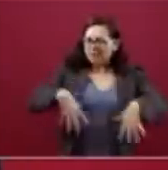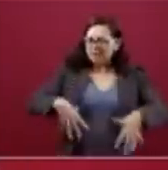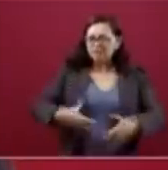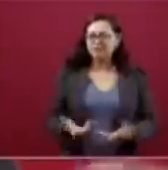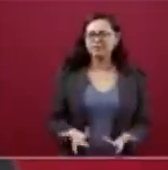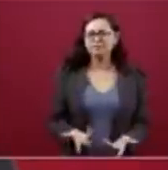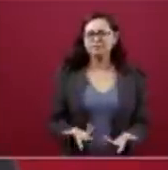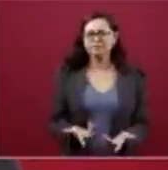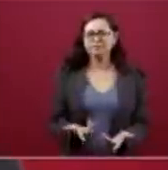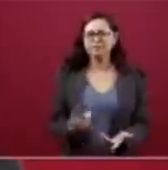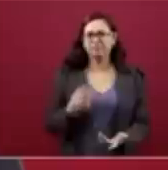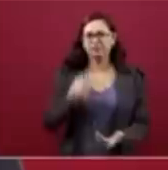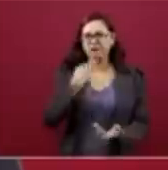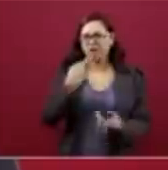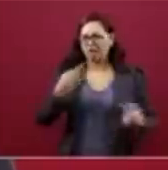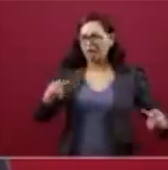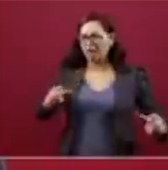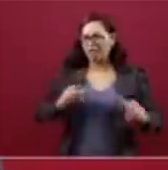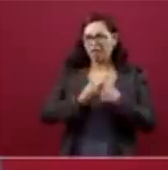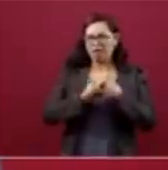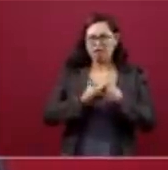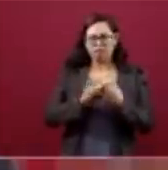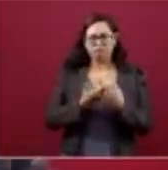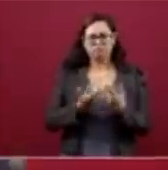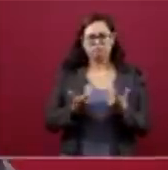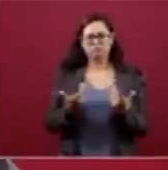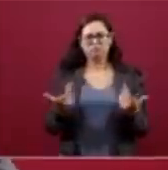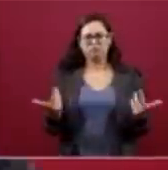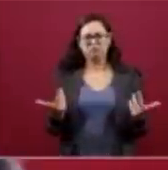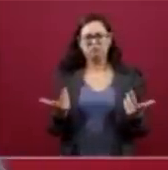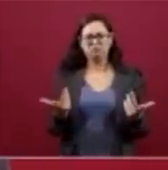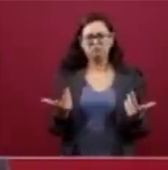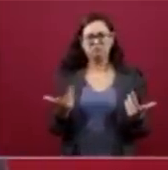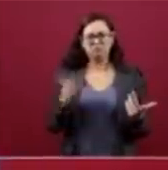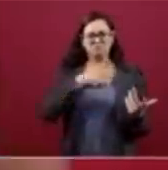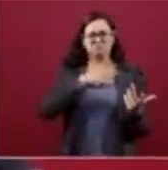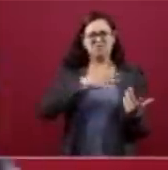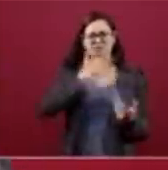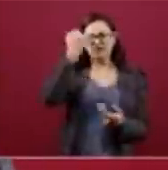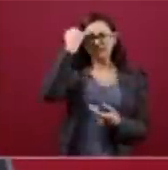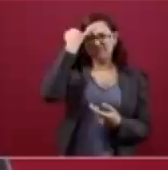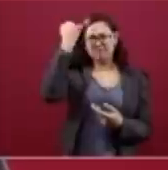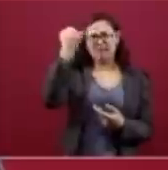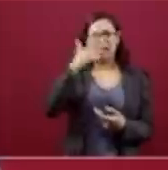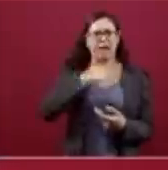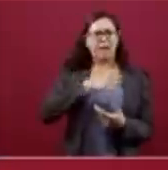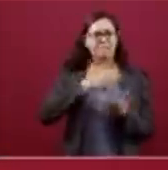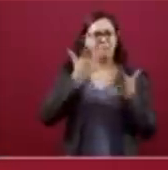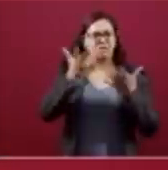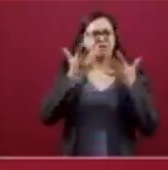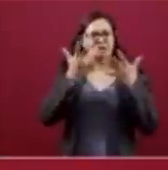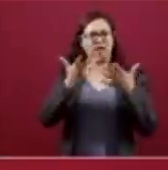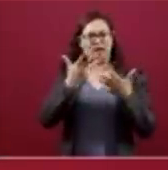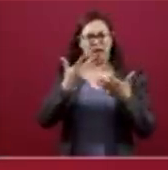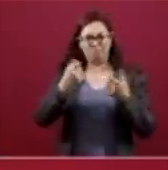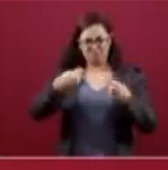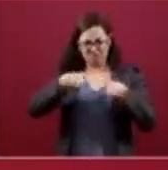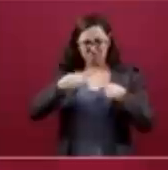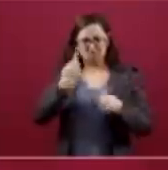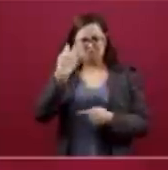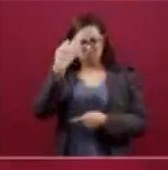me contradigo, me vuelvo traidor a mis principios, a mis ideales,